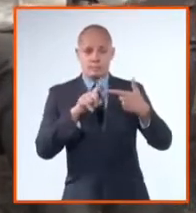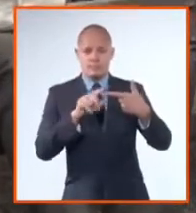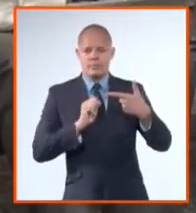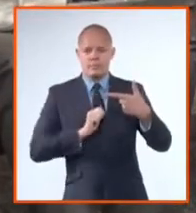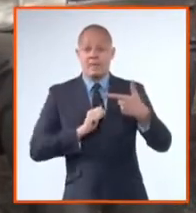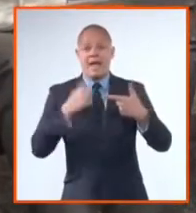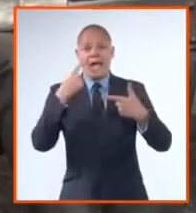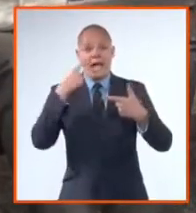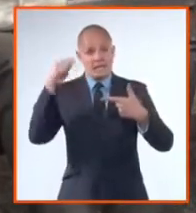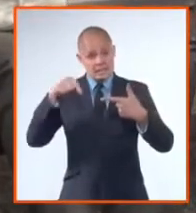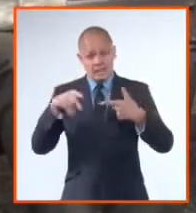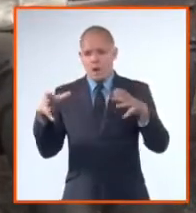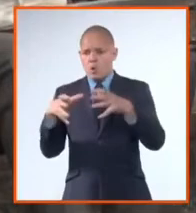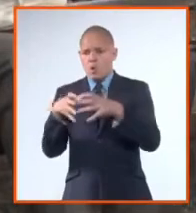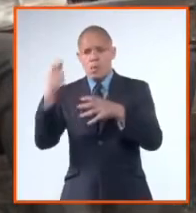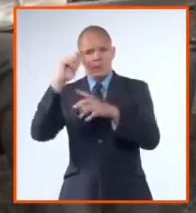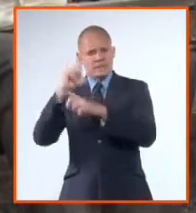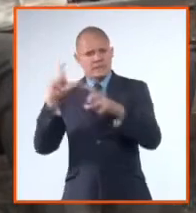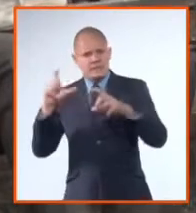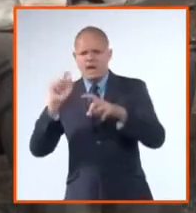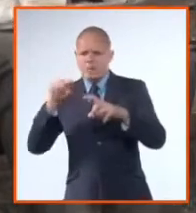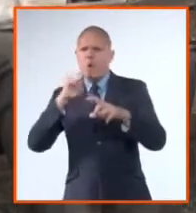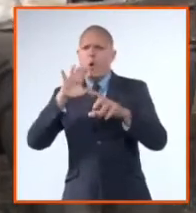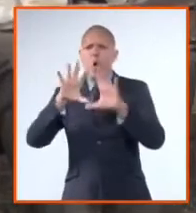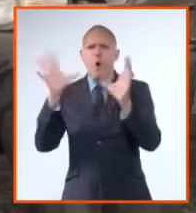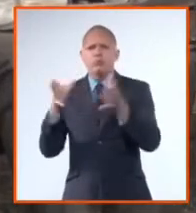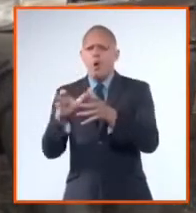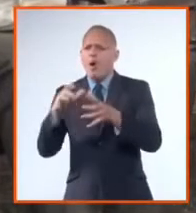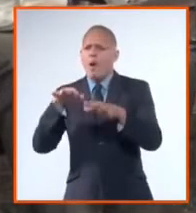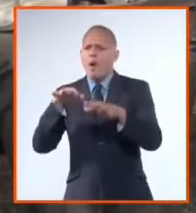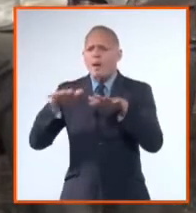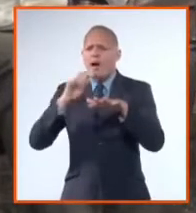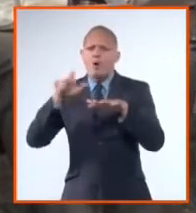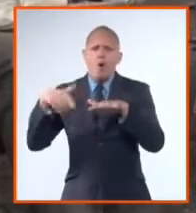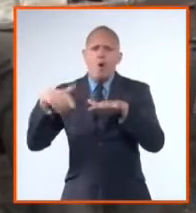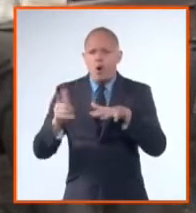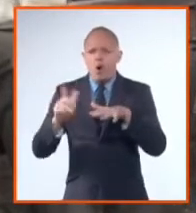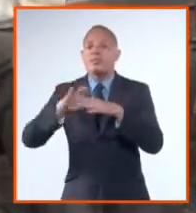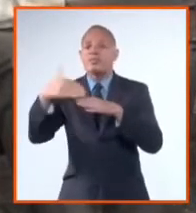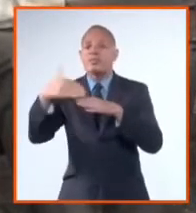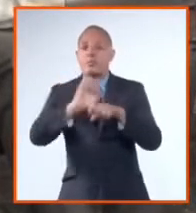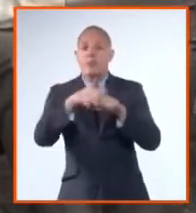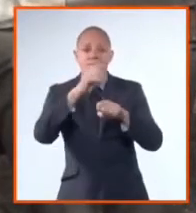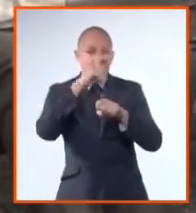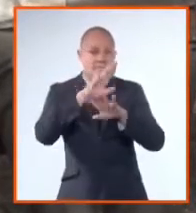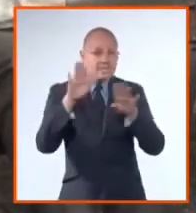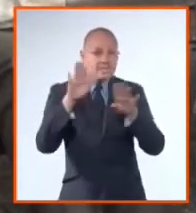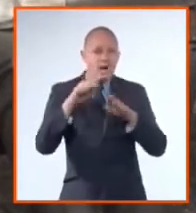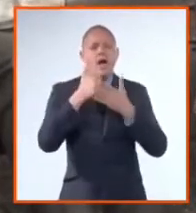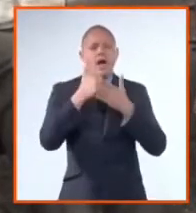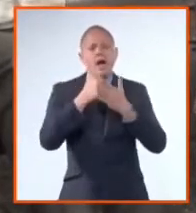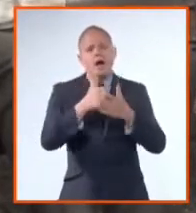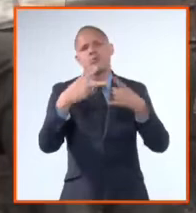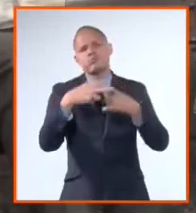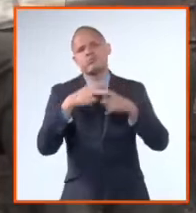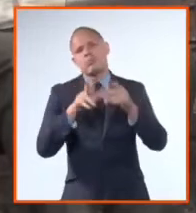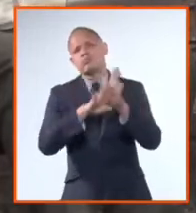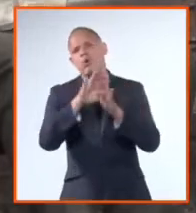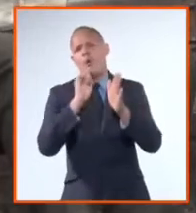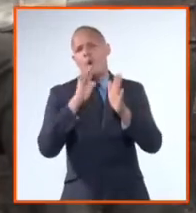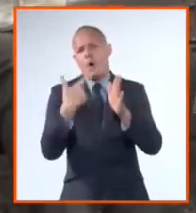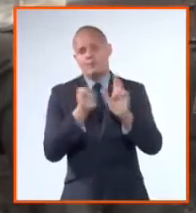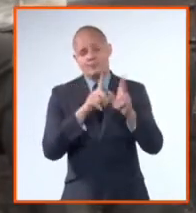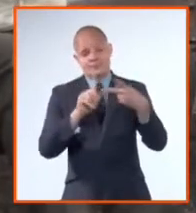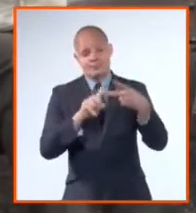de pospandemia para ayudar al desarrollo económico de la nación. Un segundo tema que es todo lo relacionado con